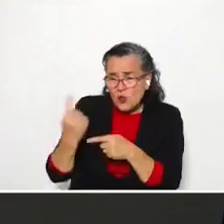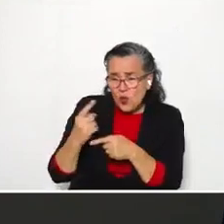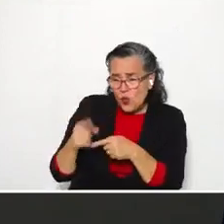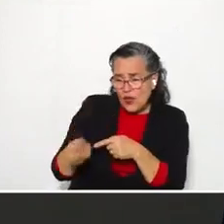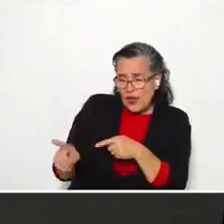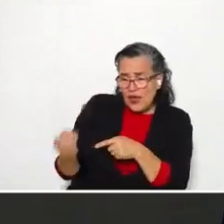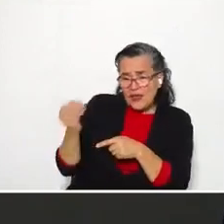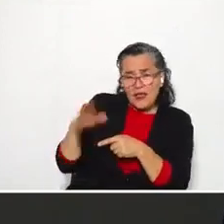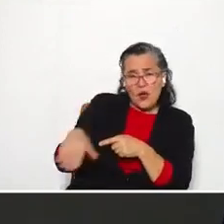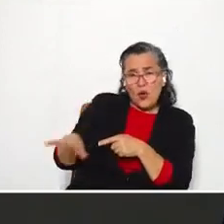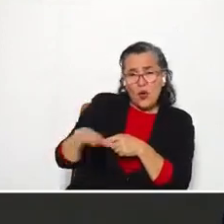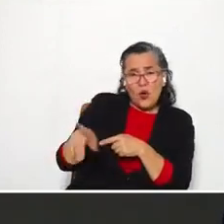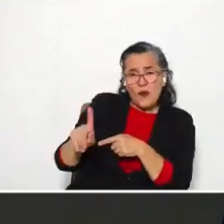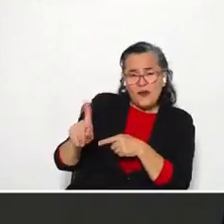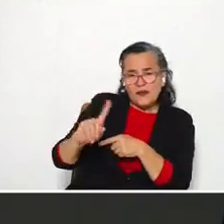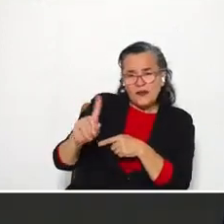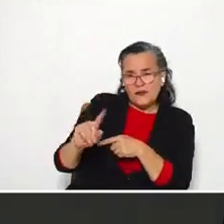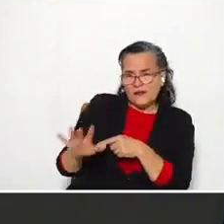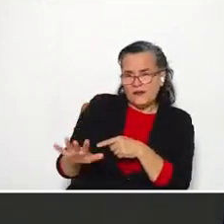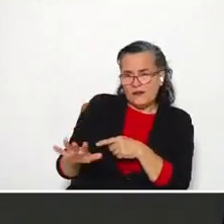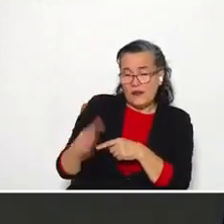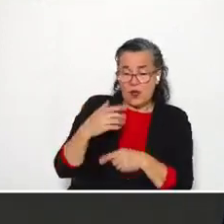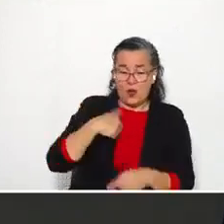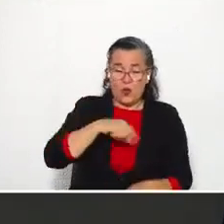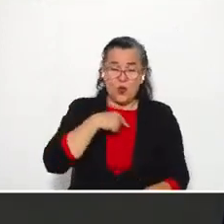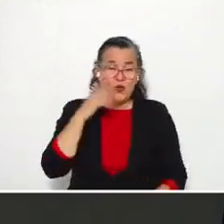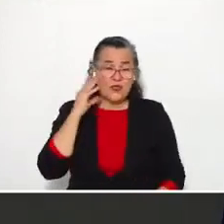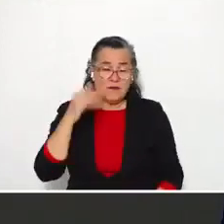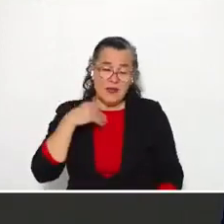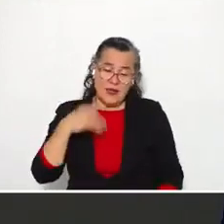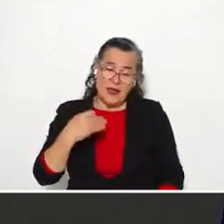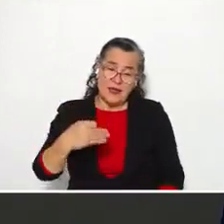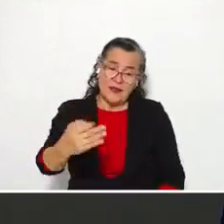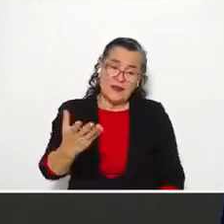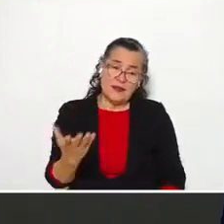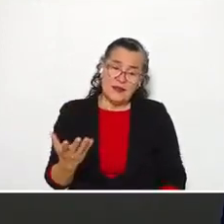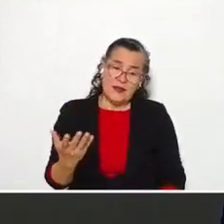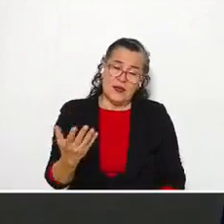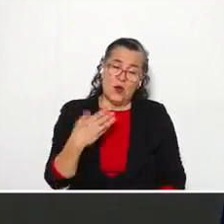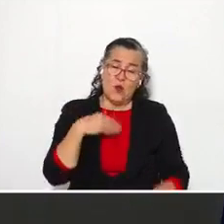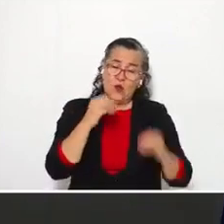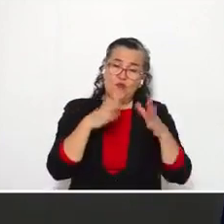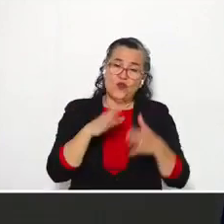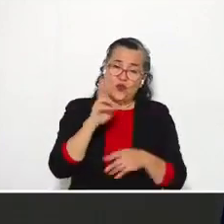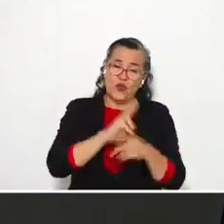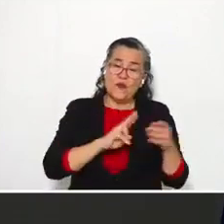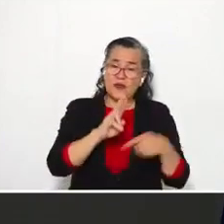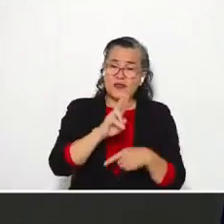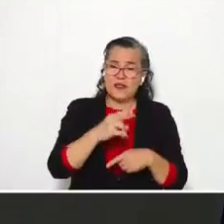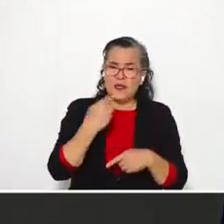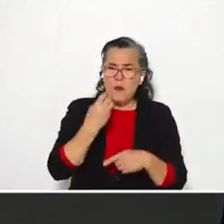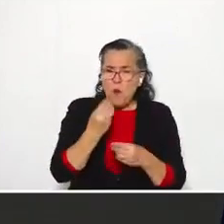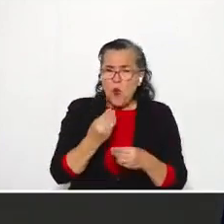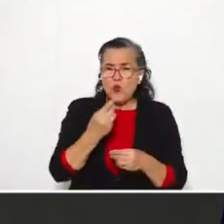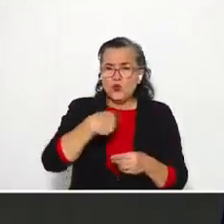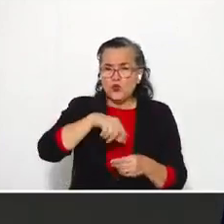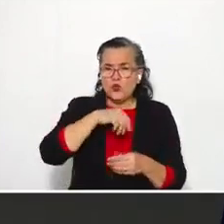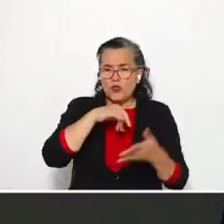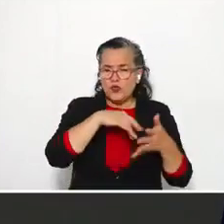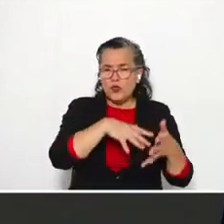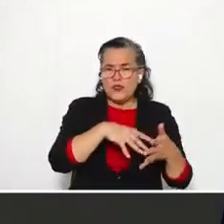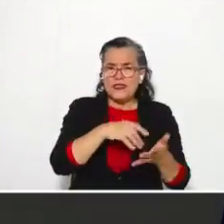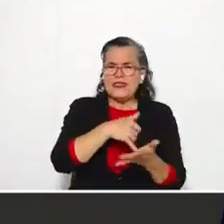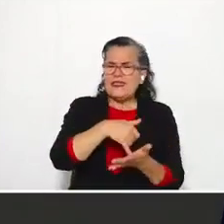jóvenes. En nuestra experiencia cotidiana como profesores universitarios, que muchos de nuestros estudiantes